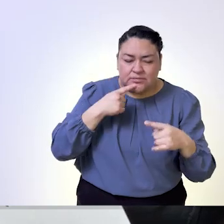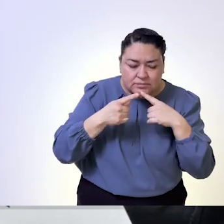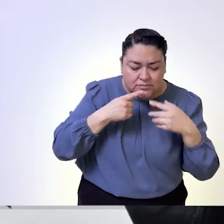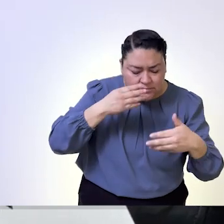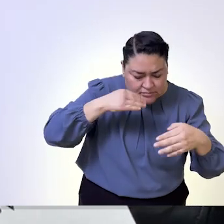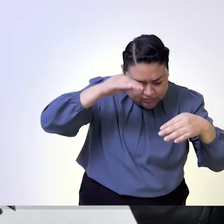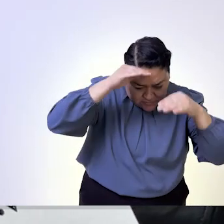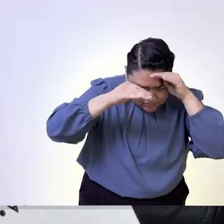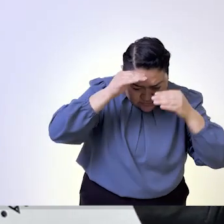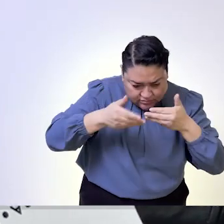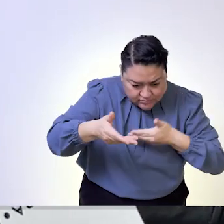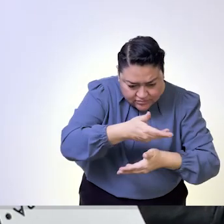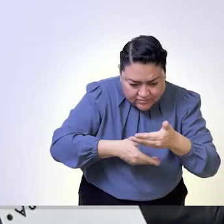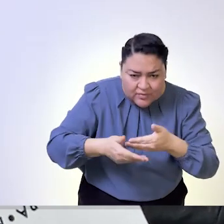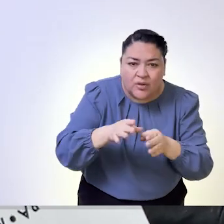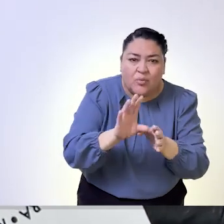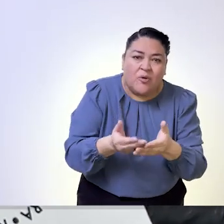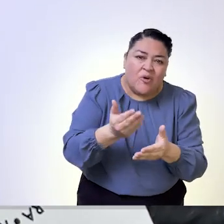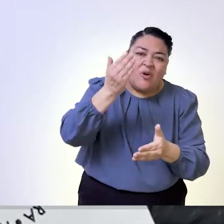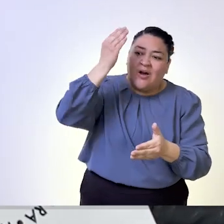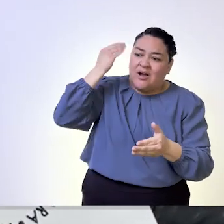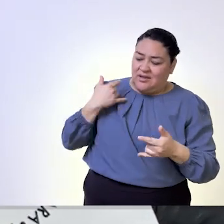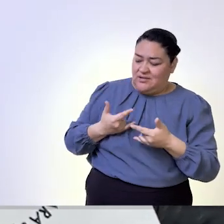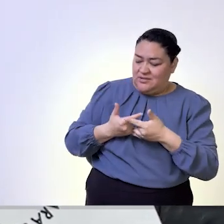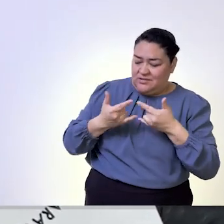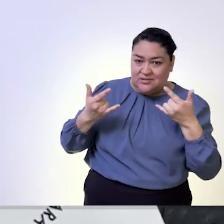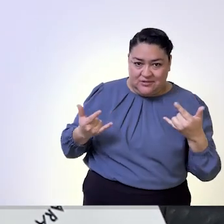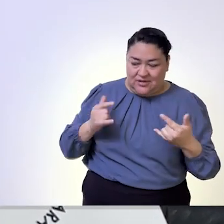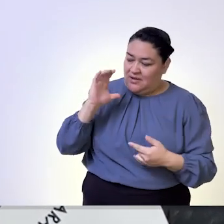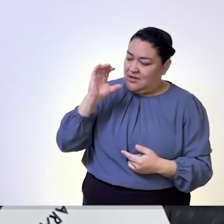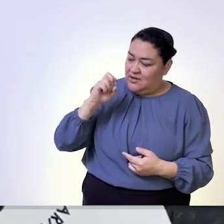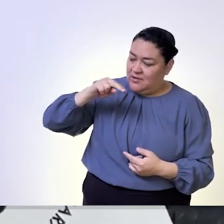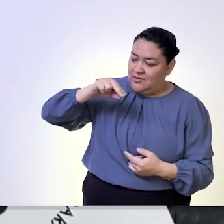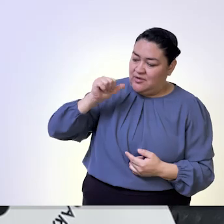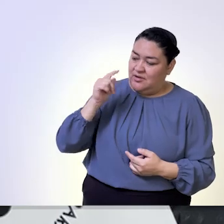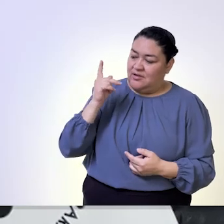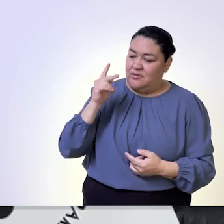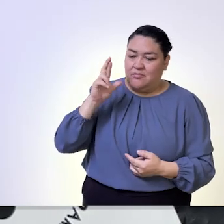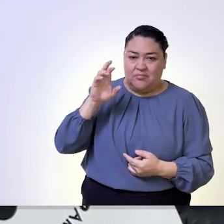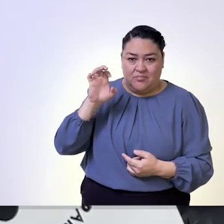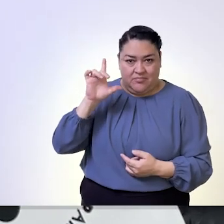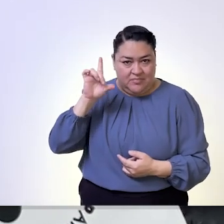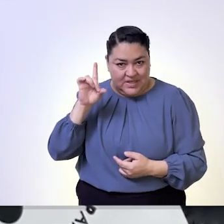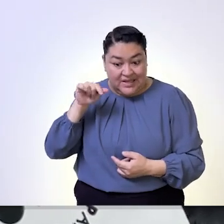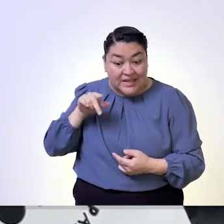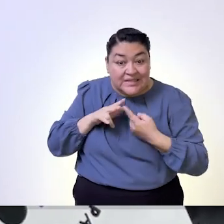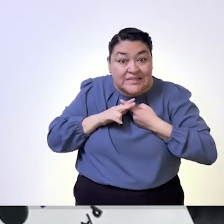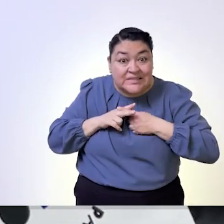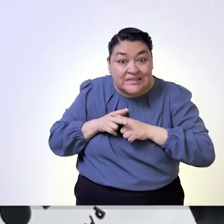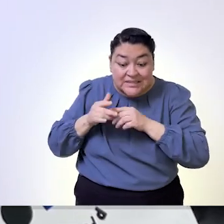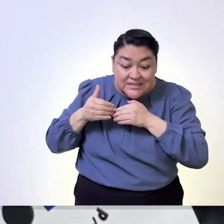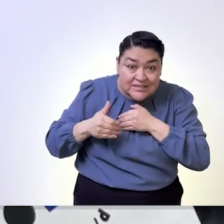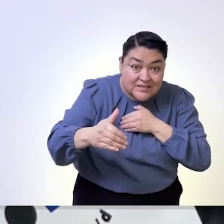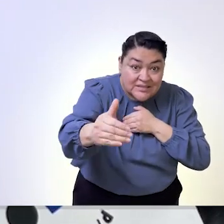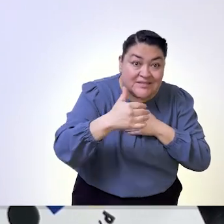esta reflexión desde este enfoque histórico del Consejo, porque en realidad el Consejo nace muy con